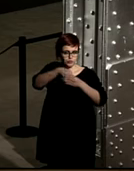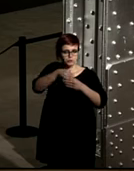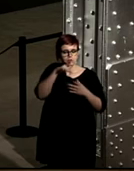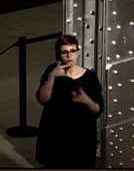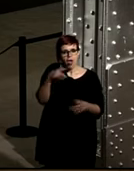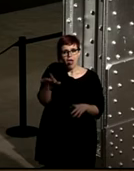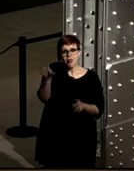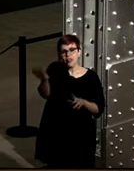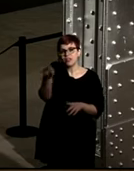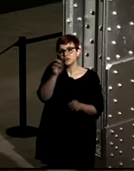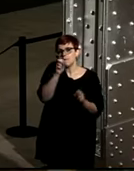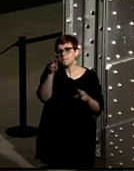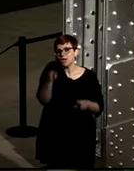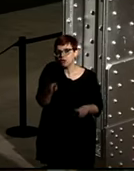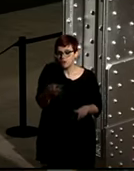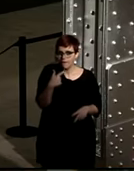¿eh?